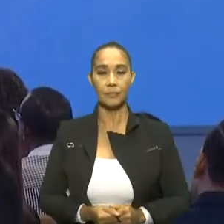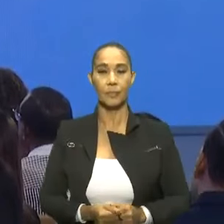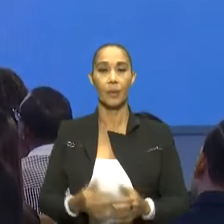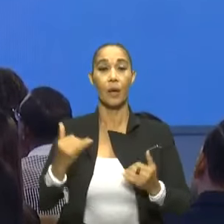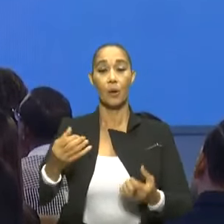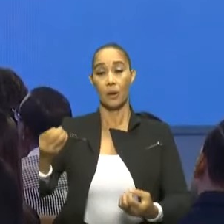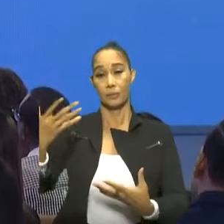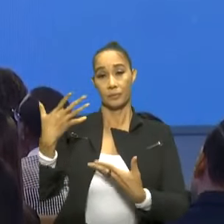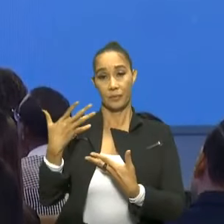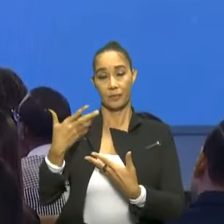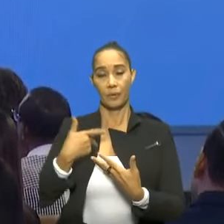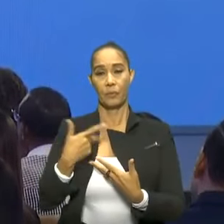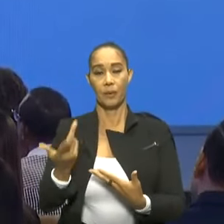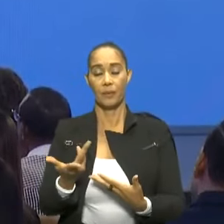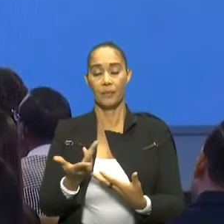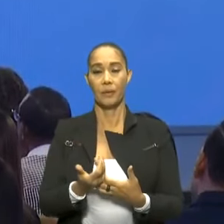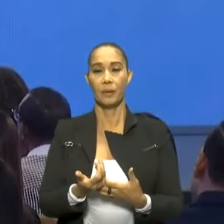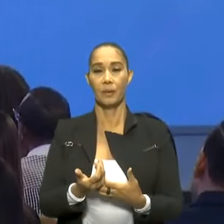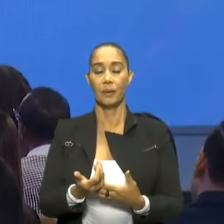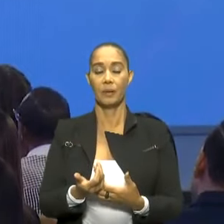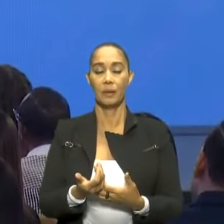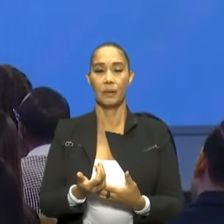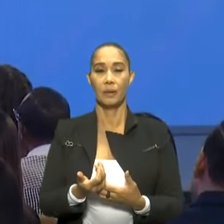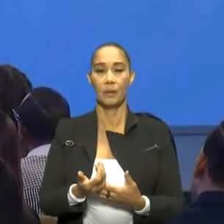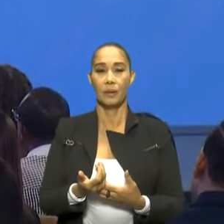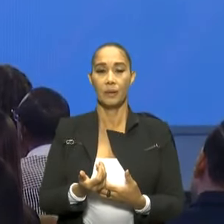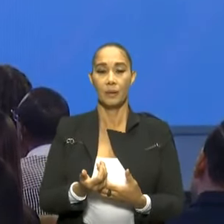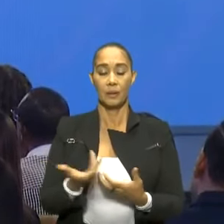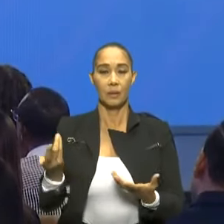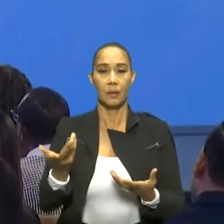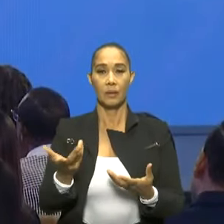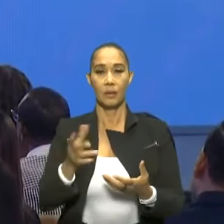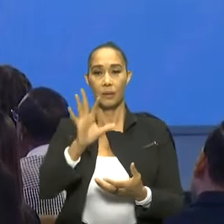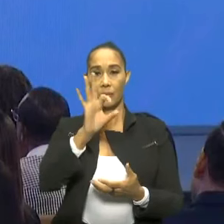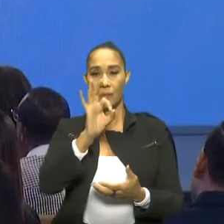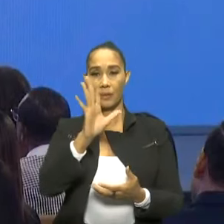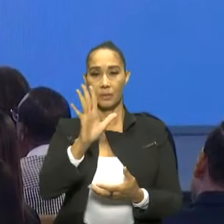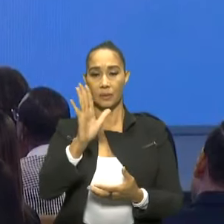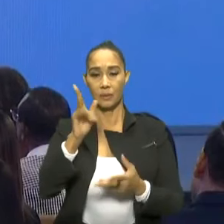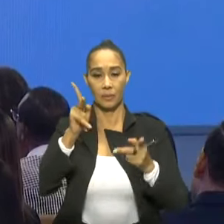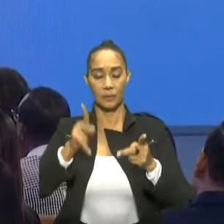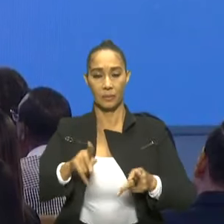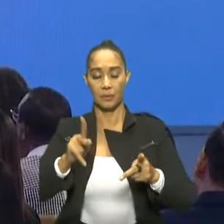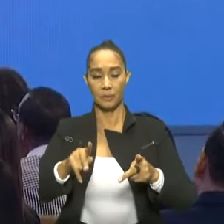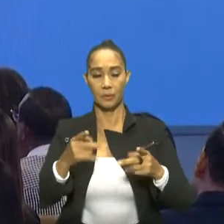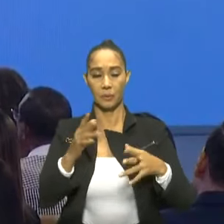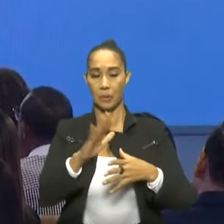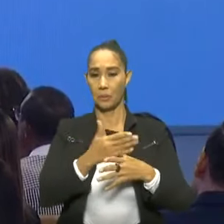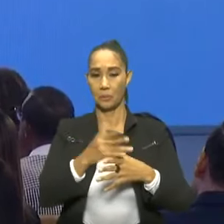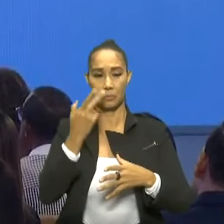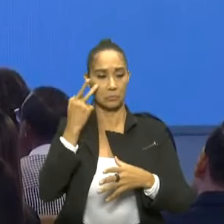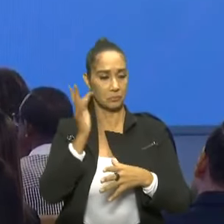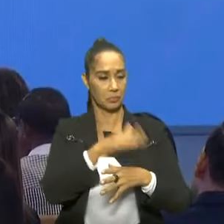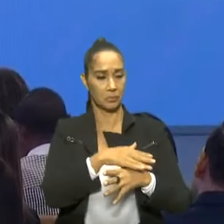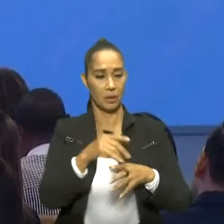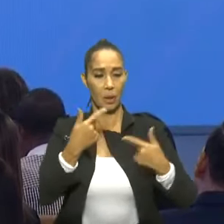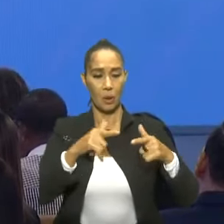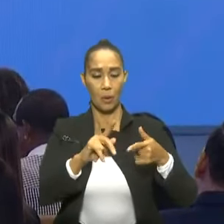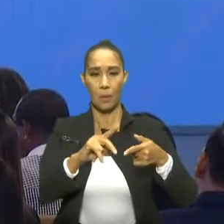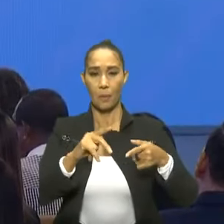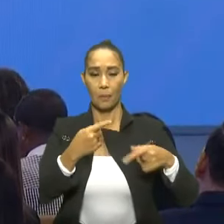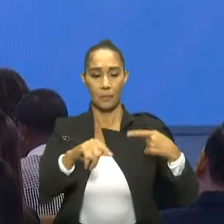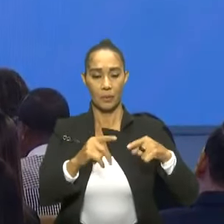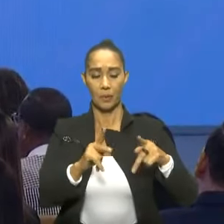me informan que ni siquiera incluso se dieron cuenta el 95% de las personas que participaron. Había un problema, parece,